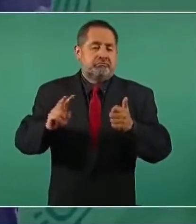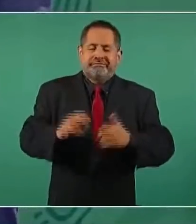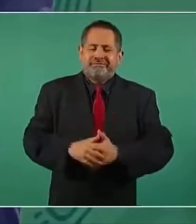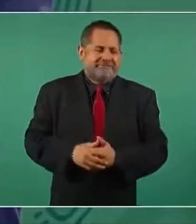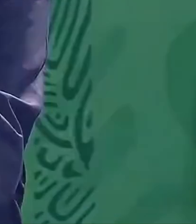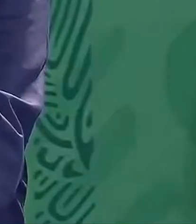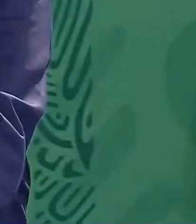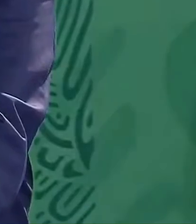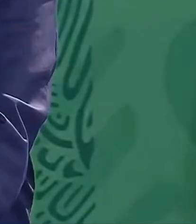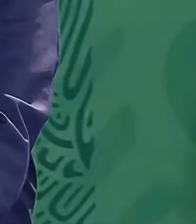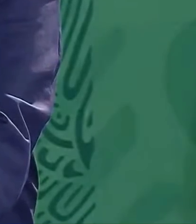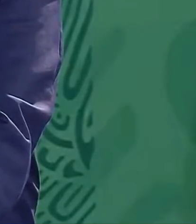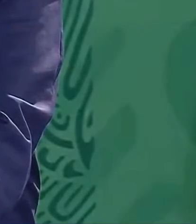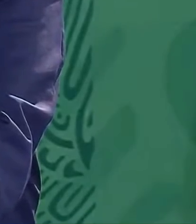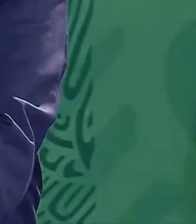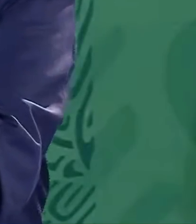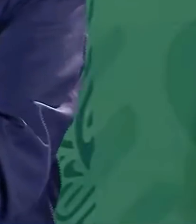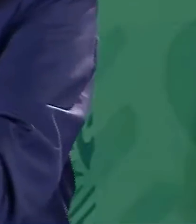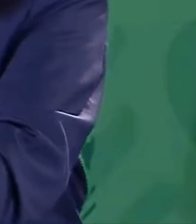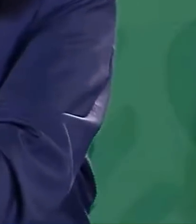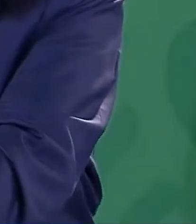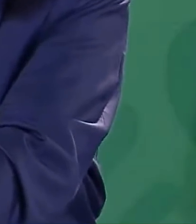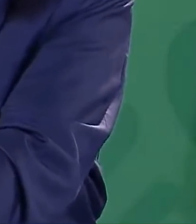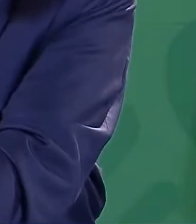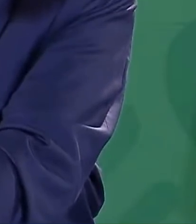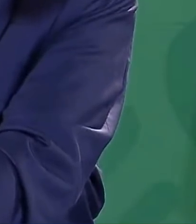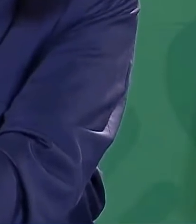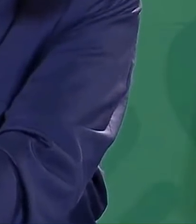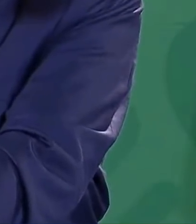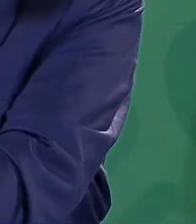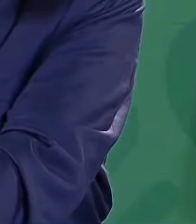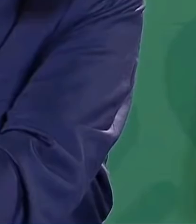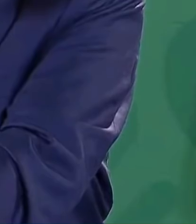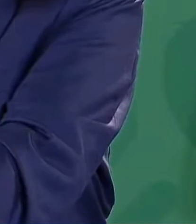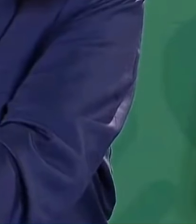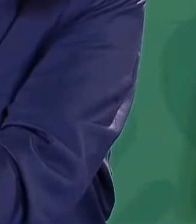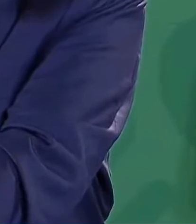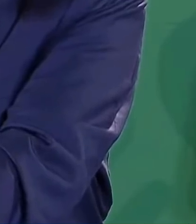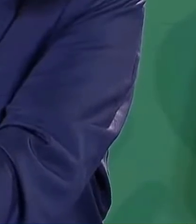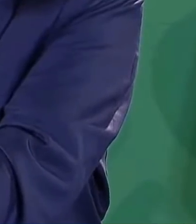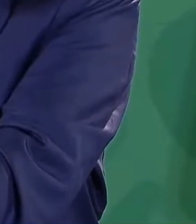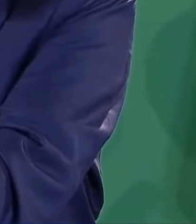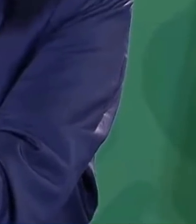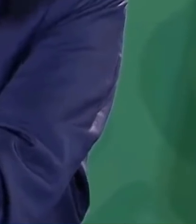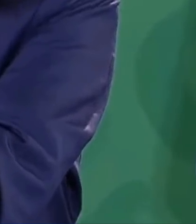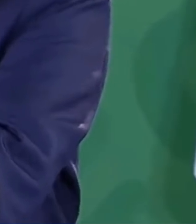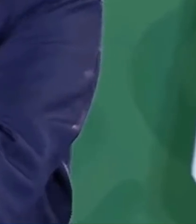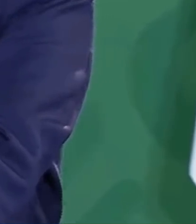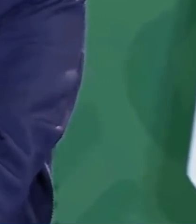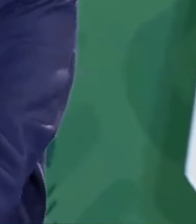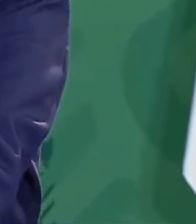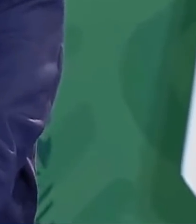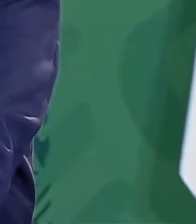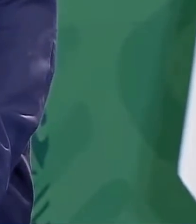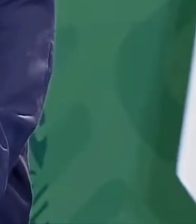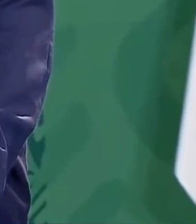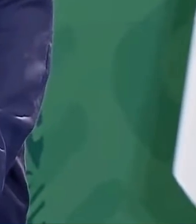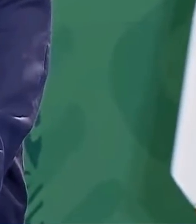pero en realidad desde que postulaba ese partido a los candidatos ya se sabía